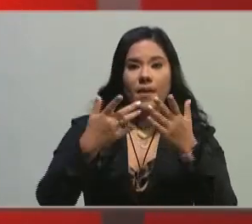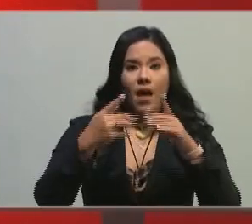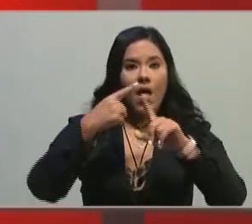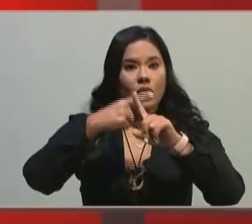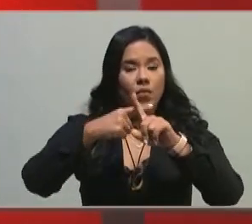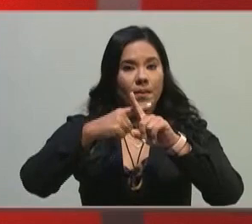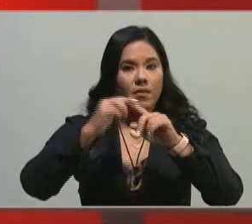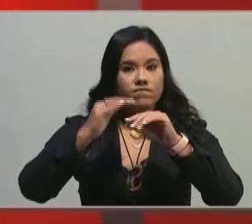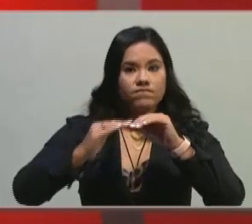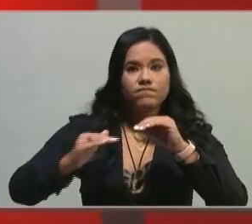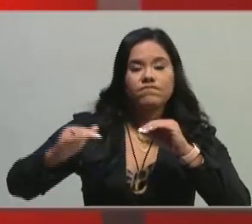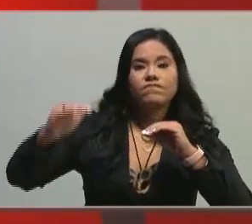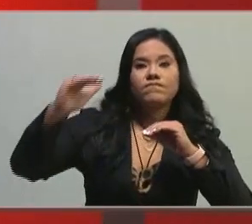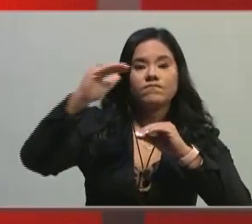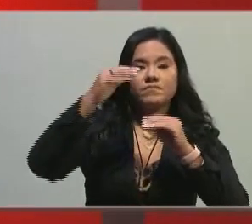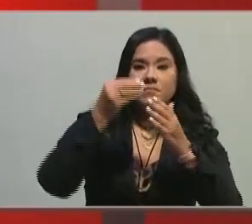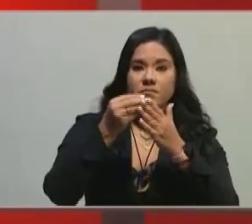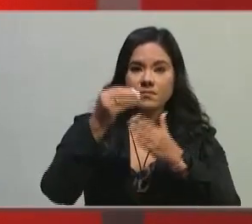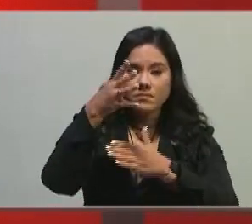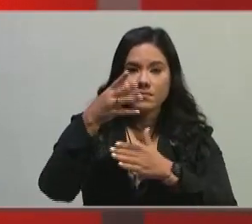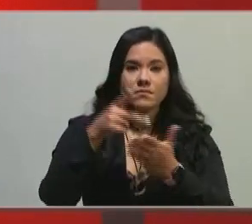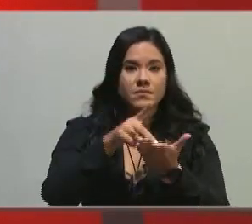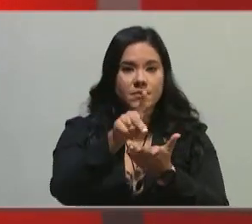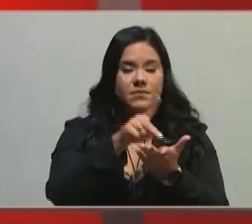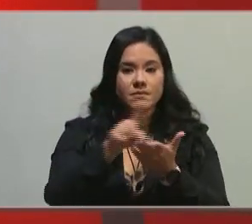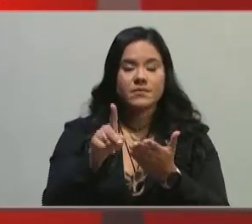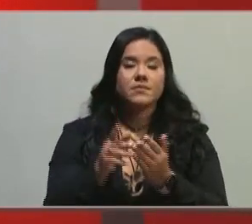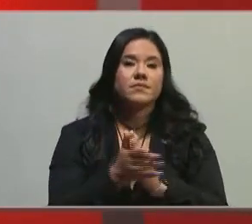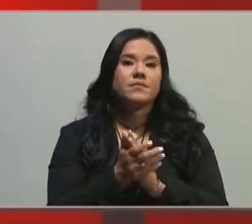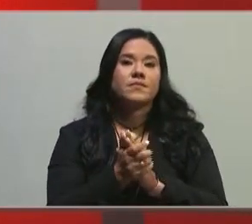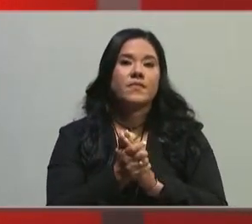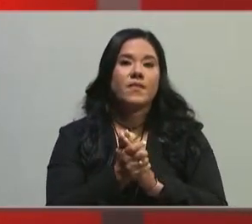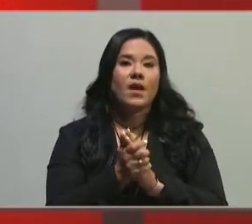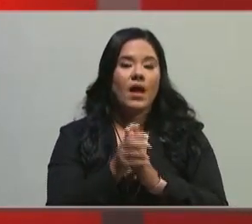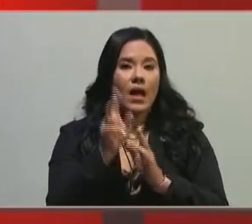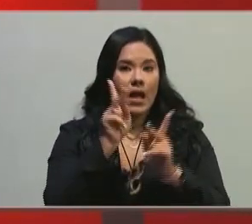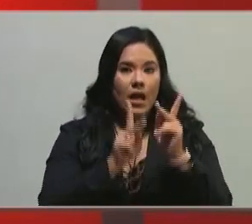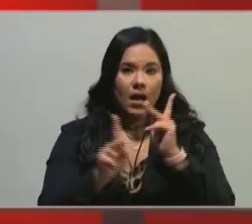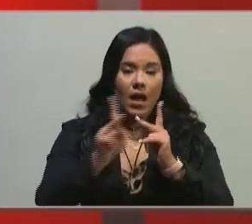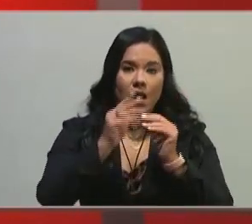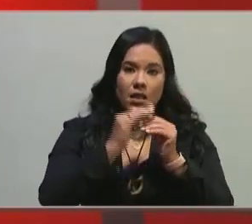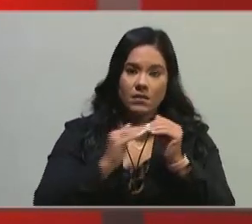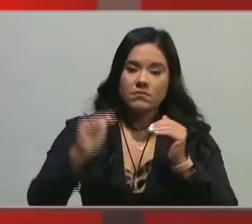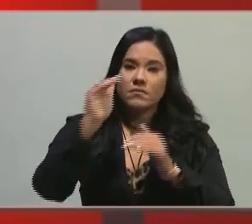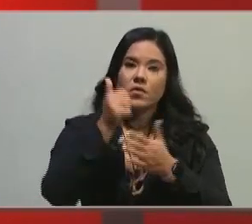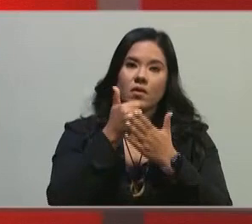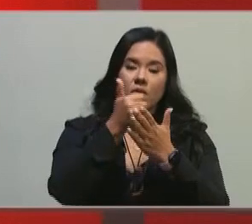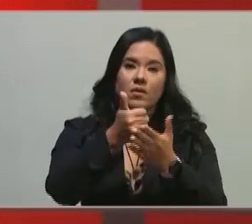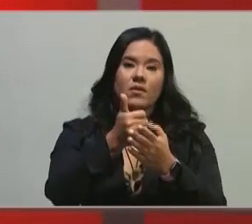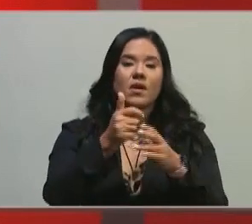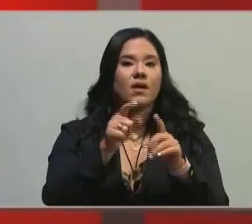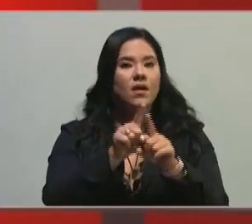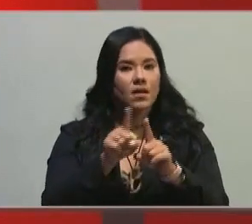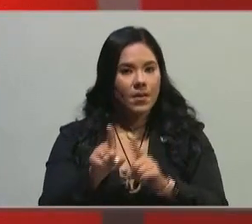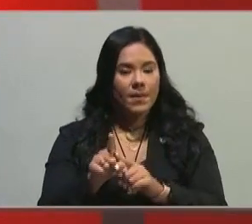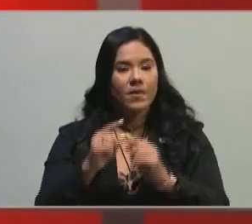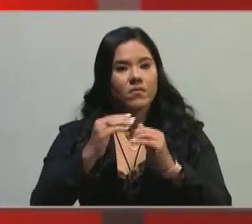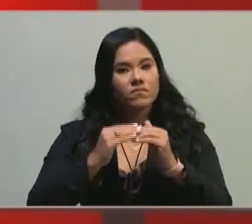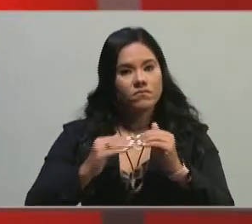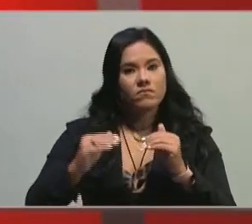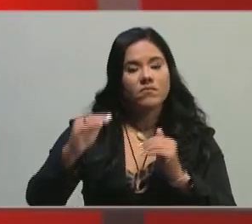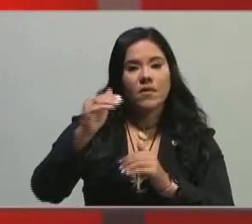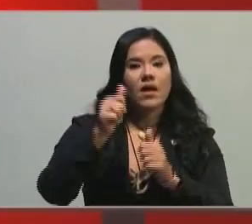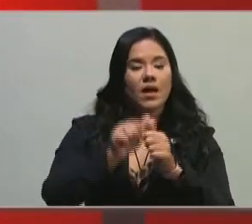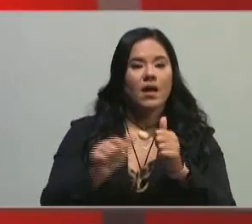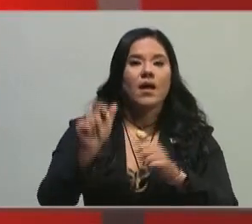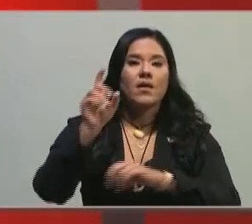la cantidad en monto y y en cantidad y en usuario Sí y un usuario y así ha venido el gobierno trabajando